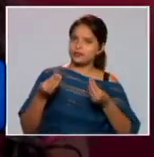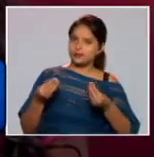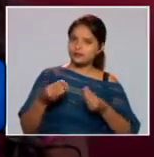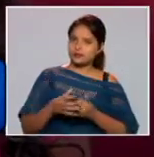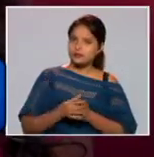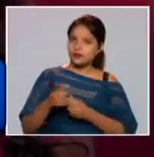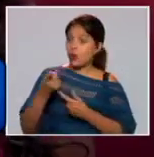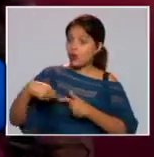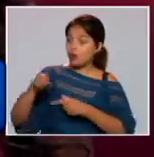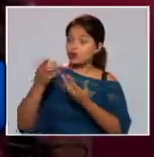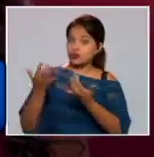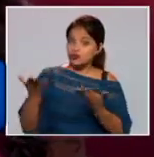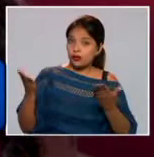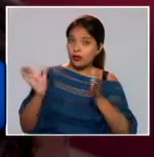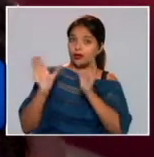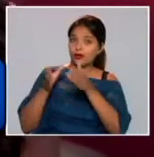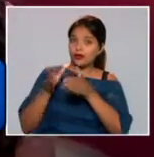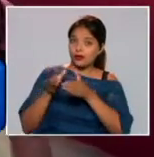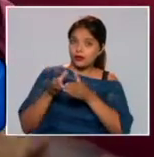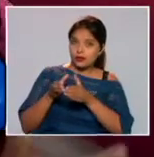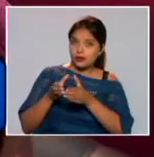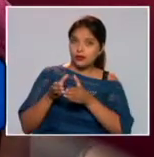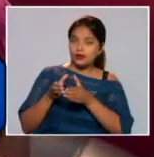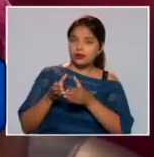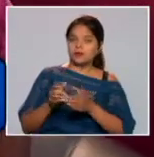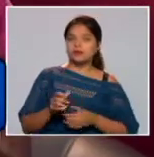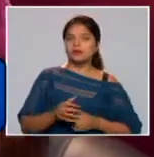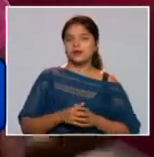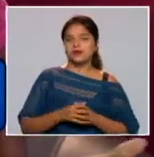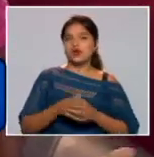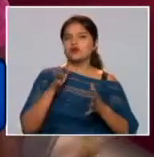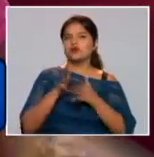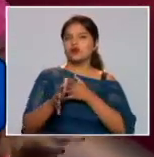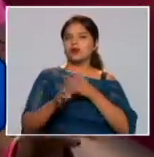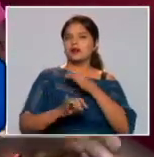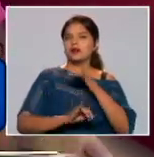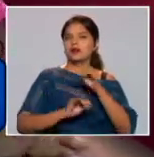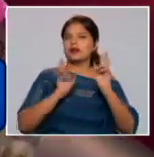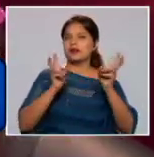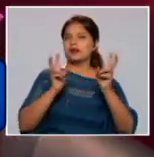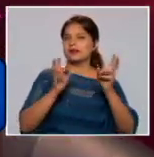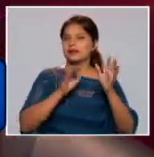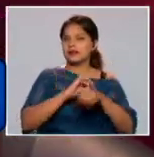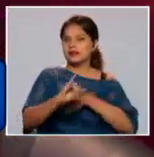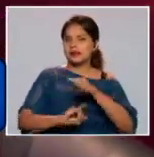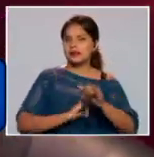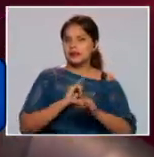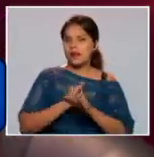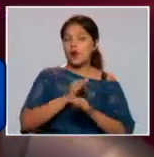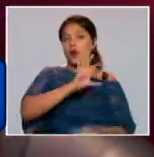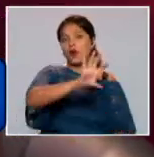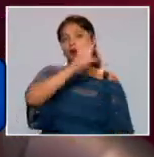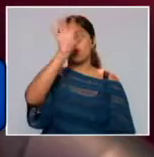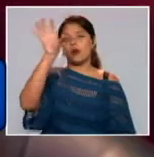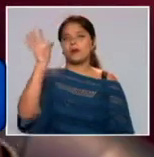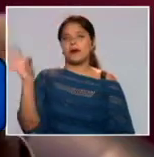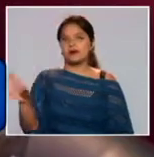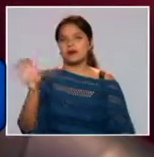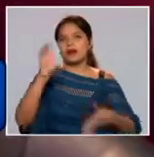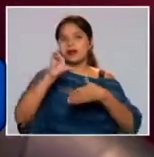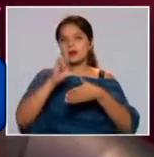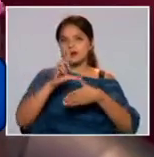bataclan en estos momentos con la corriente internacional quiere decir con los países